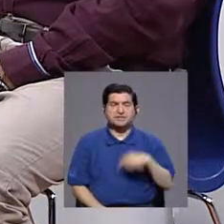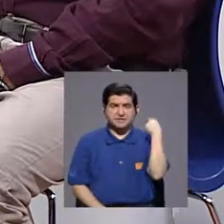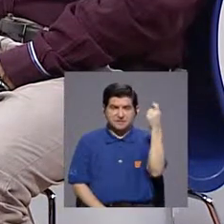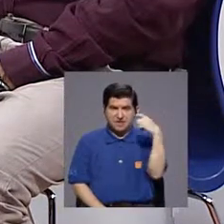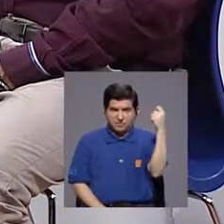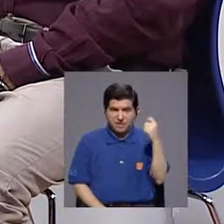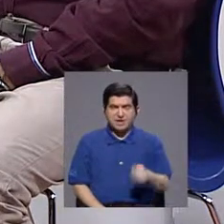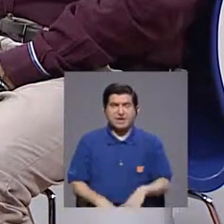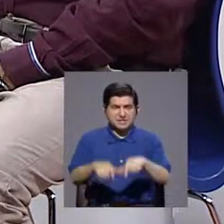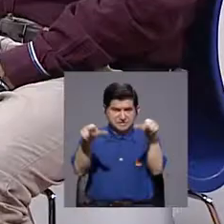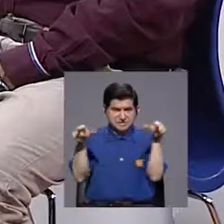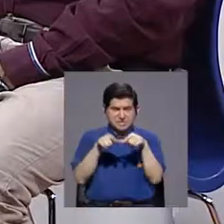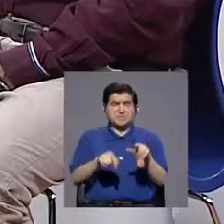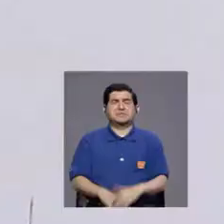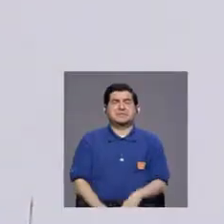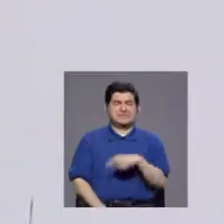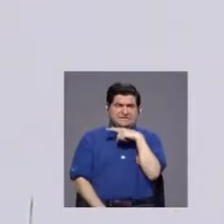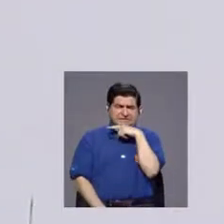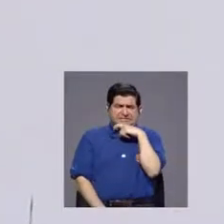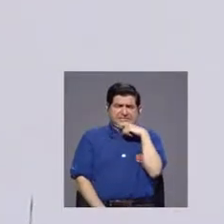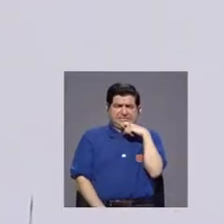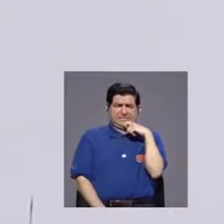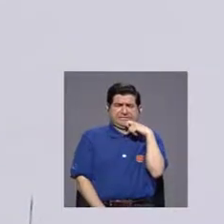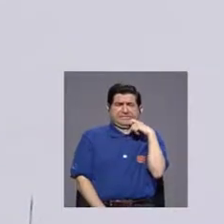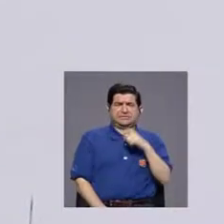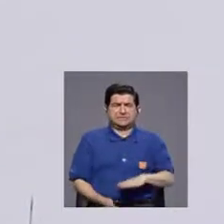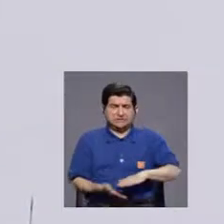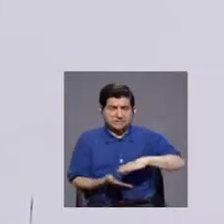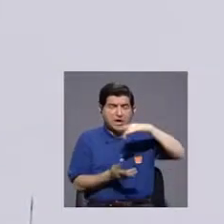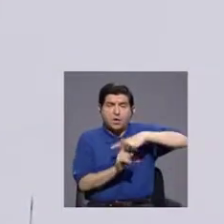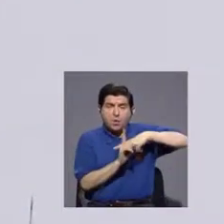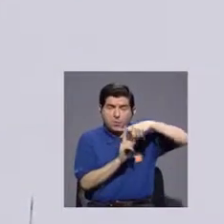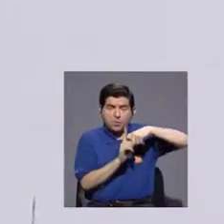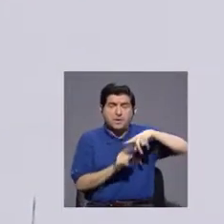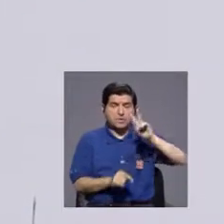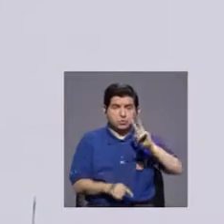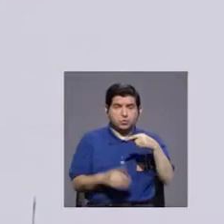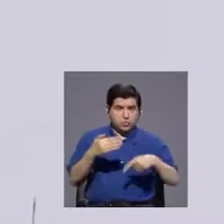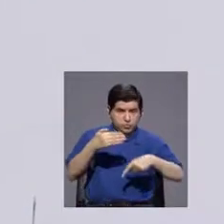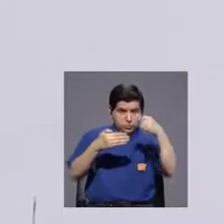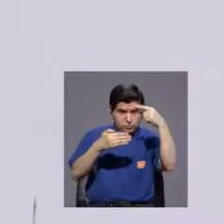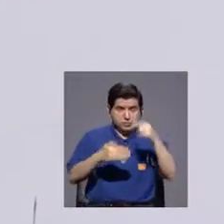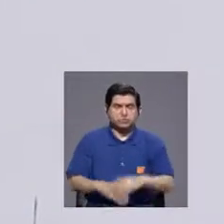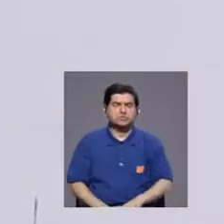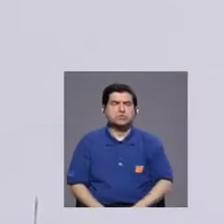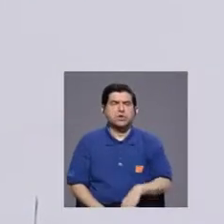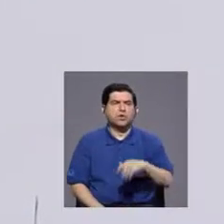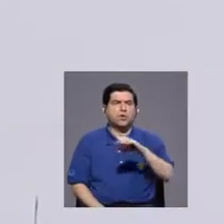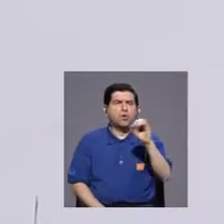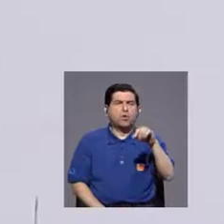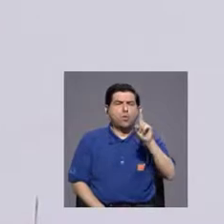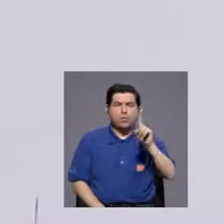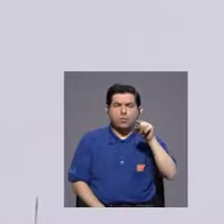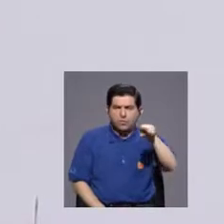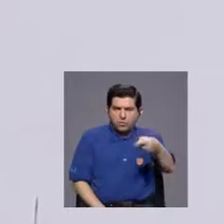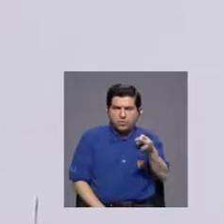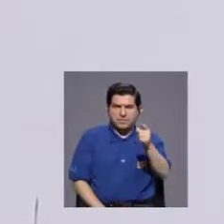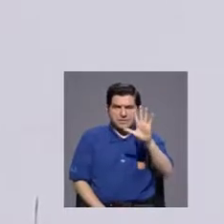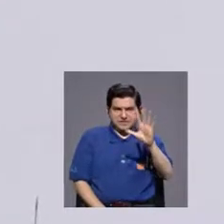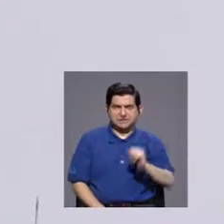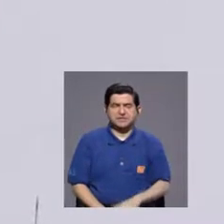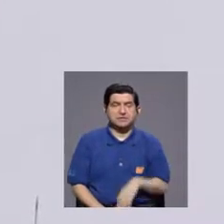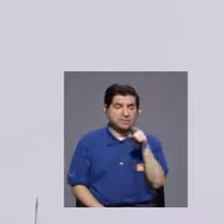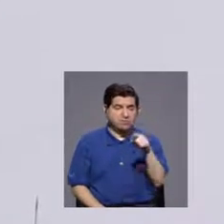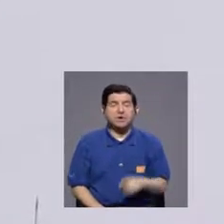casa va a ser una zona bastante árida y va a haber aumentos de temperatura hasta de dos grados y de 1.52 grados y esto trae